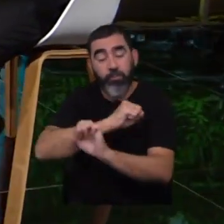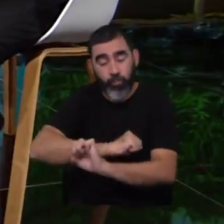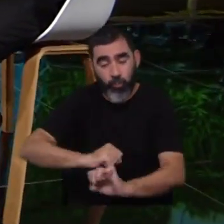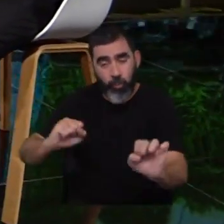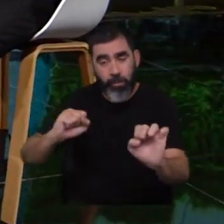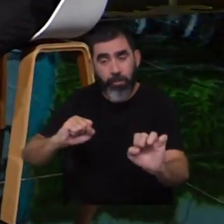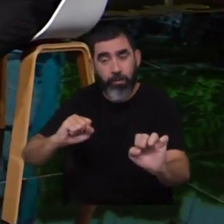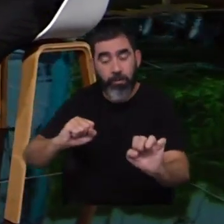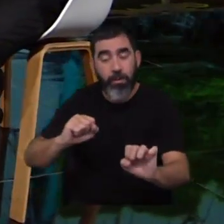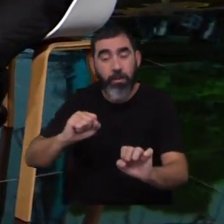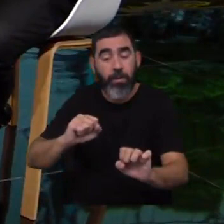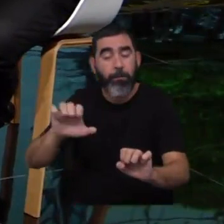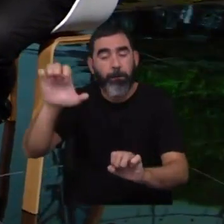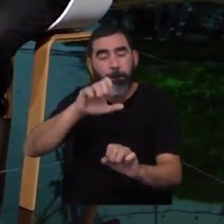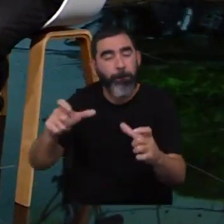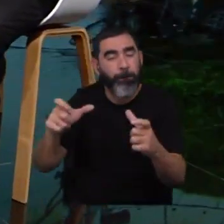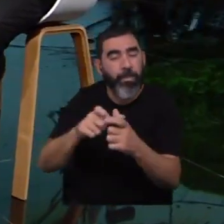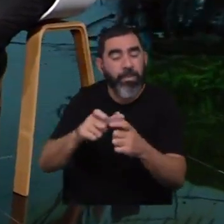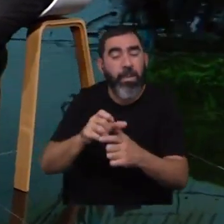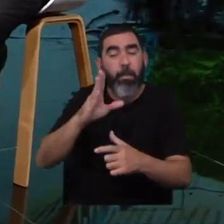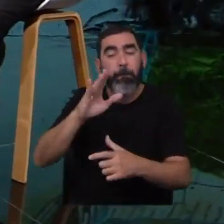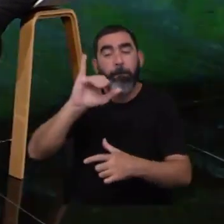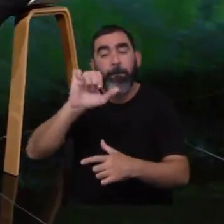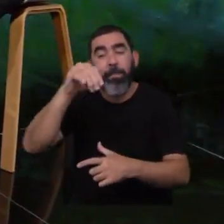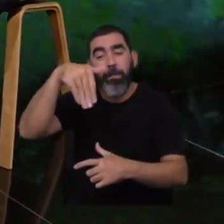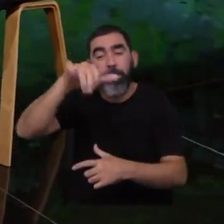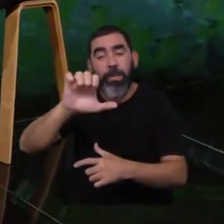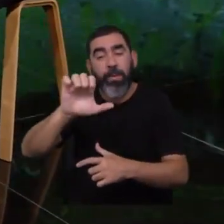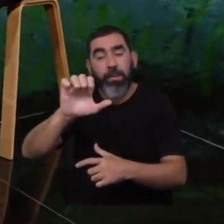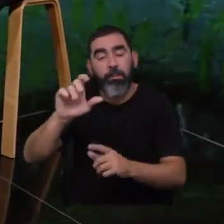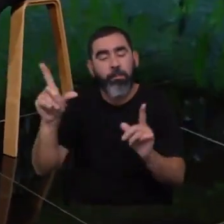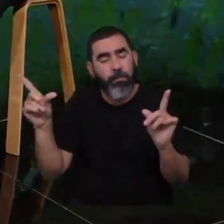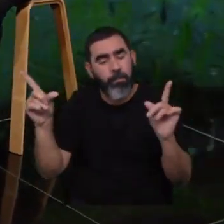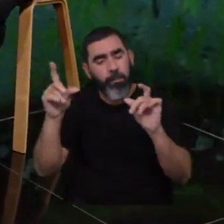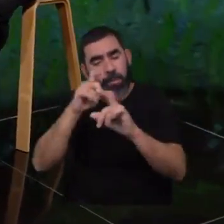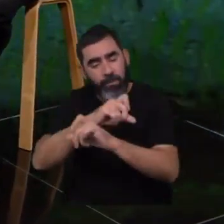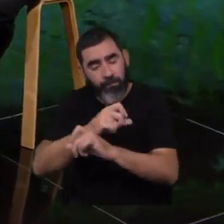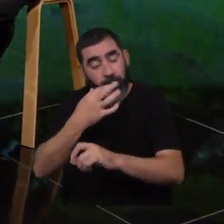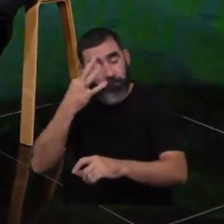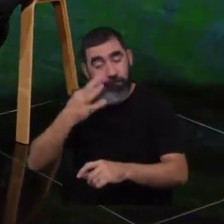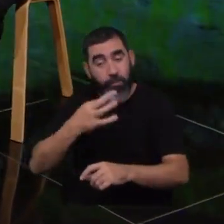las pymes o mipymes, que son las empresas y las industrias que tienen más dificultad en encontrar